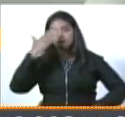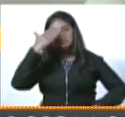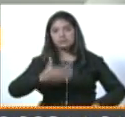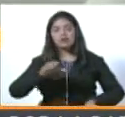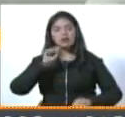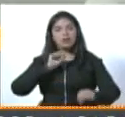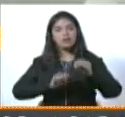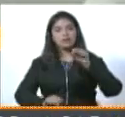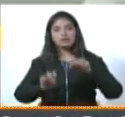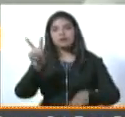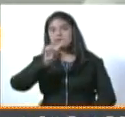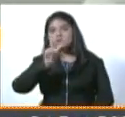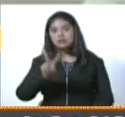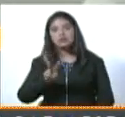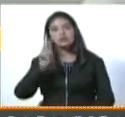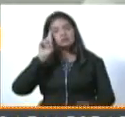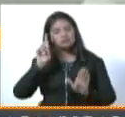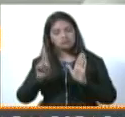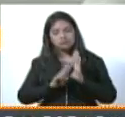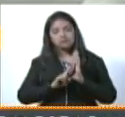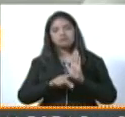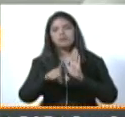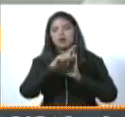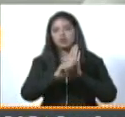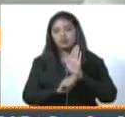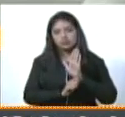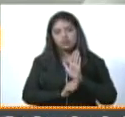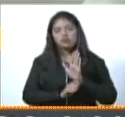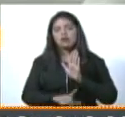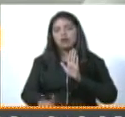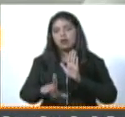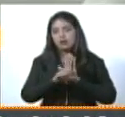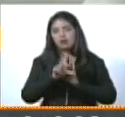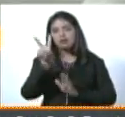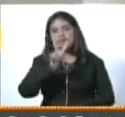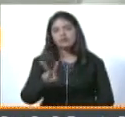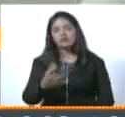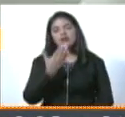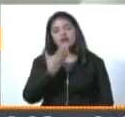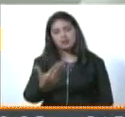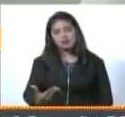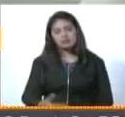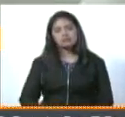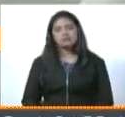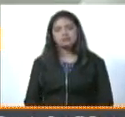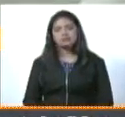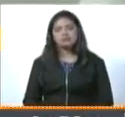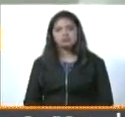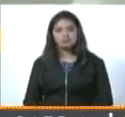integral de la nación, dando cumplimiento a la Constitución y a las leyes de la República. Muchas gracias.